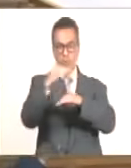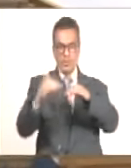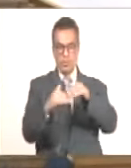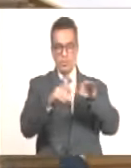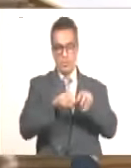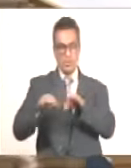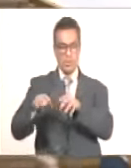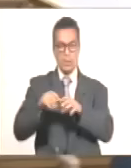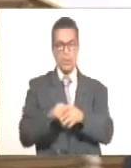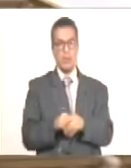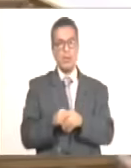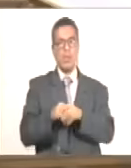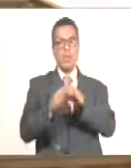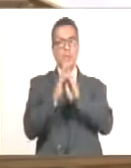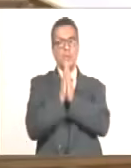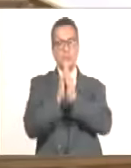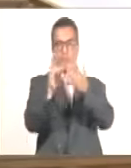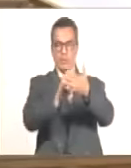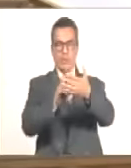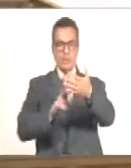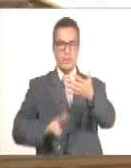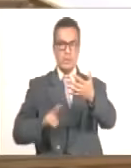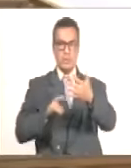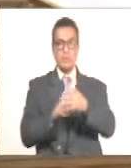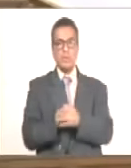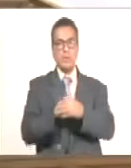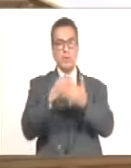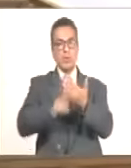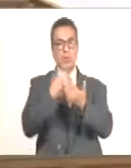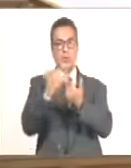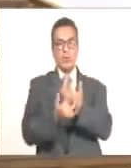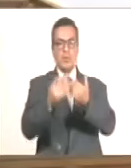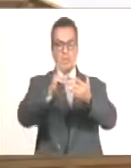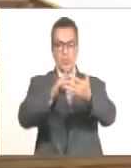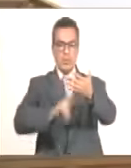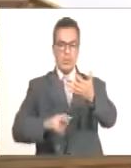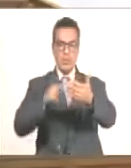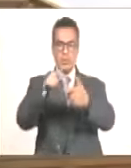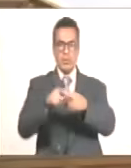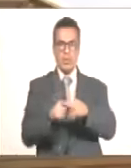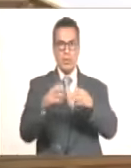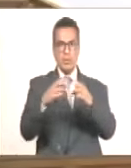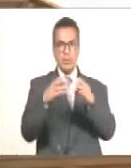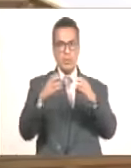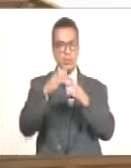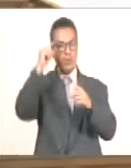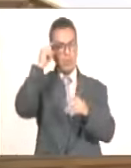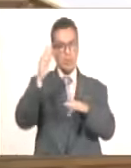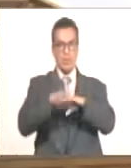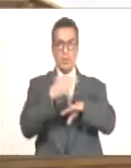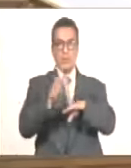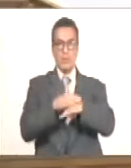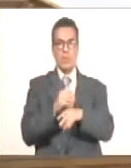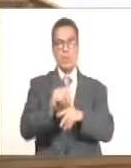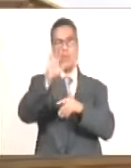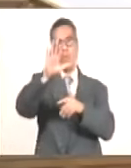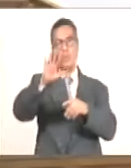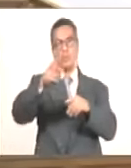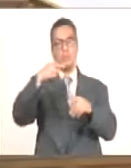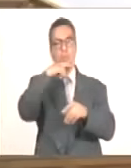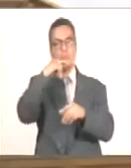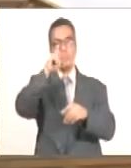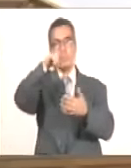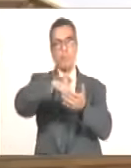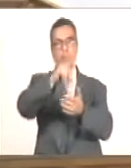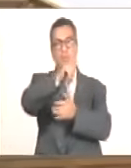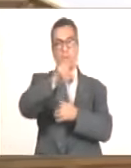subsecretario, sírvase dar lectura al proyecto de acta correspondiente a la sesión ordinaria del día jueves 5 de octubre